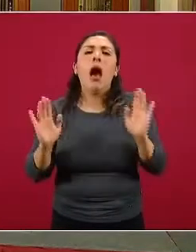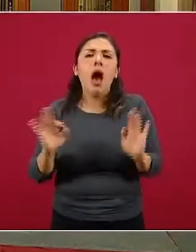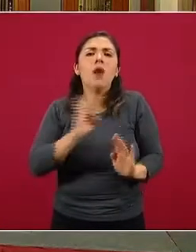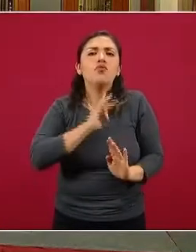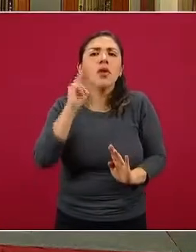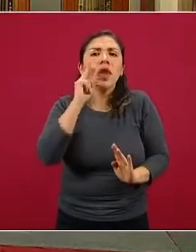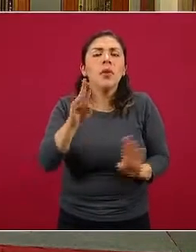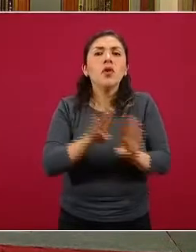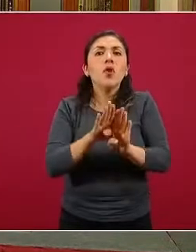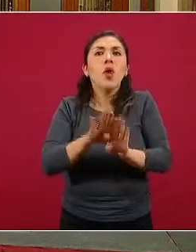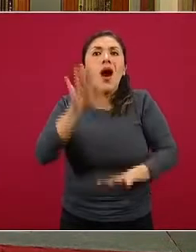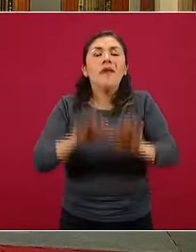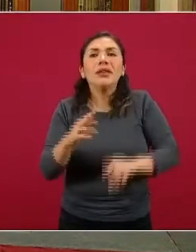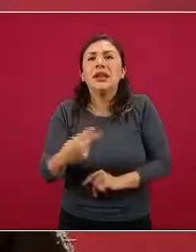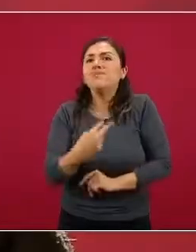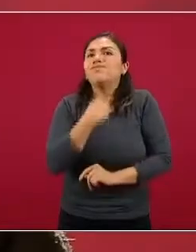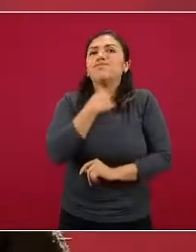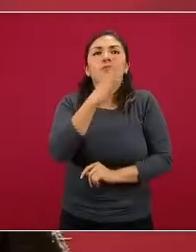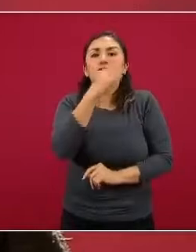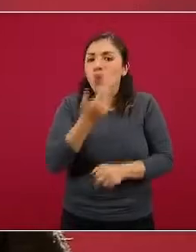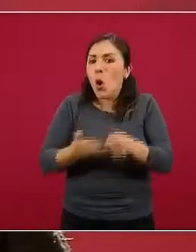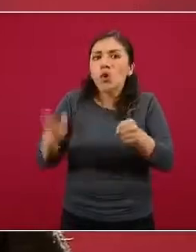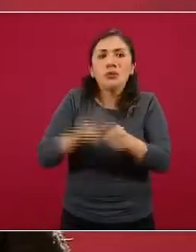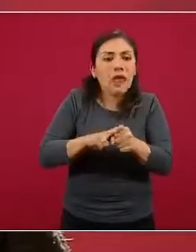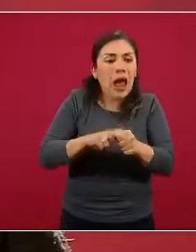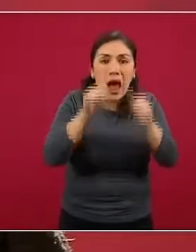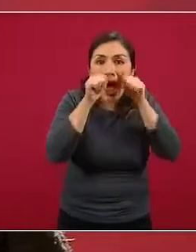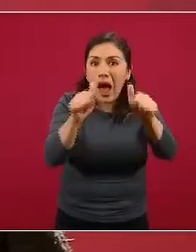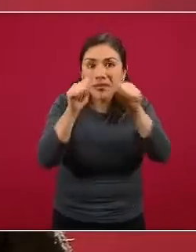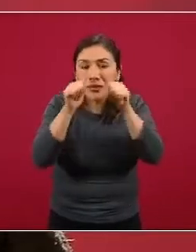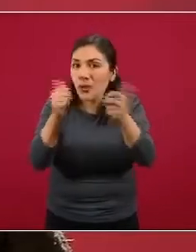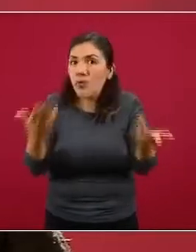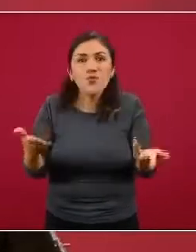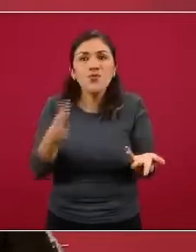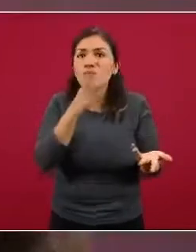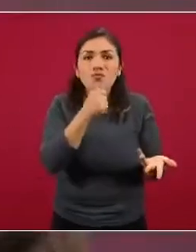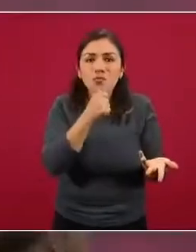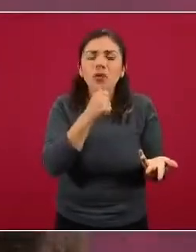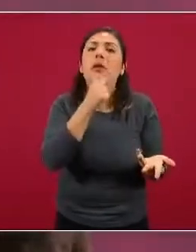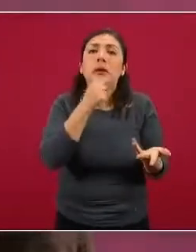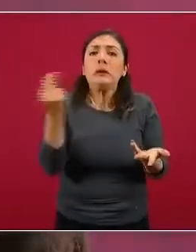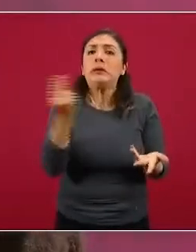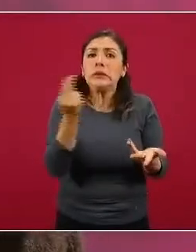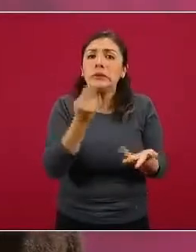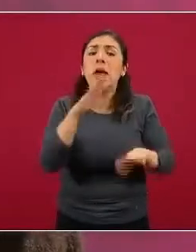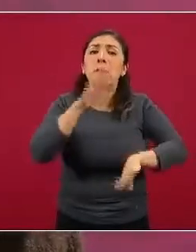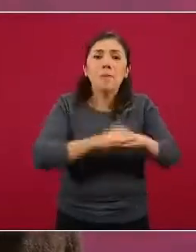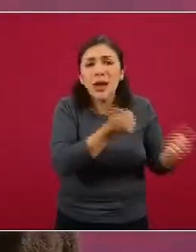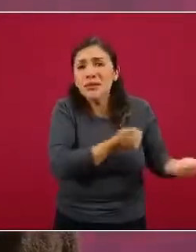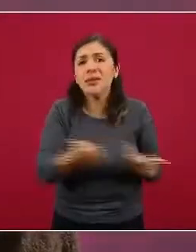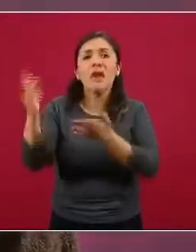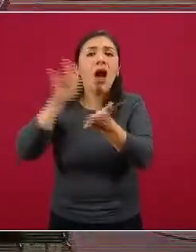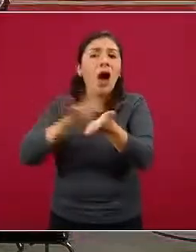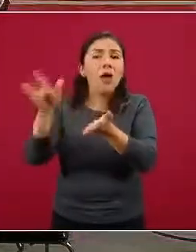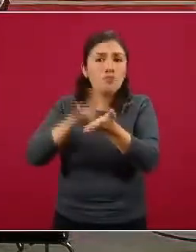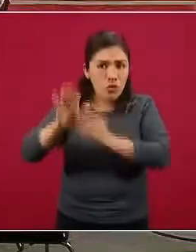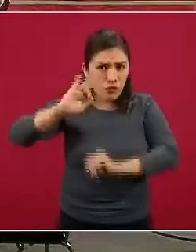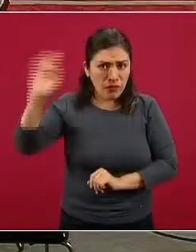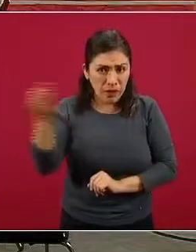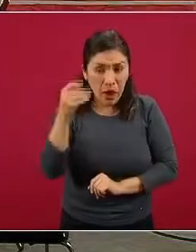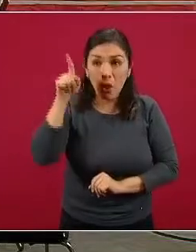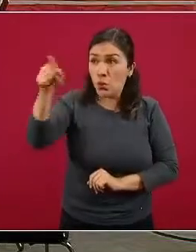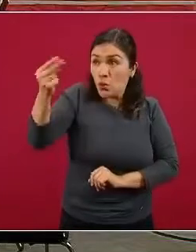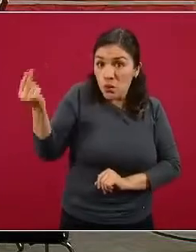ver rebasada su capacidad instalada en los hospitales estatales y necesitar el apoyo federal. Cuando